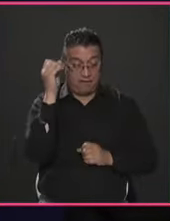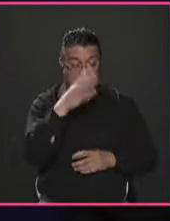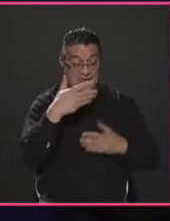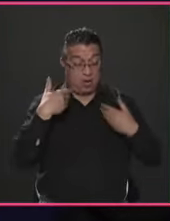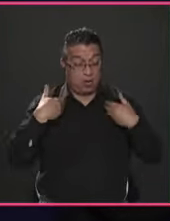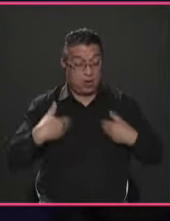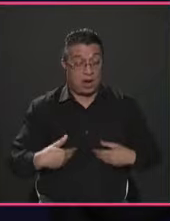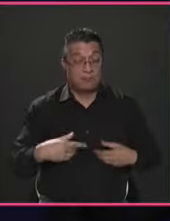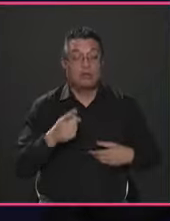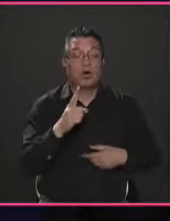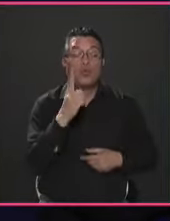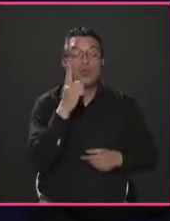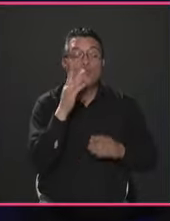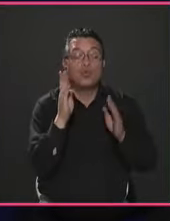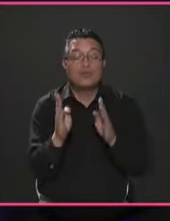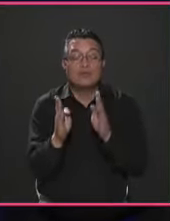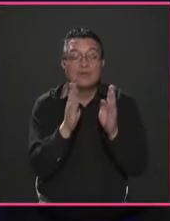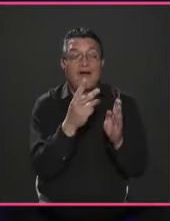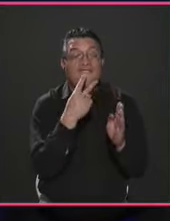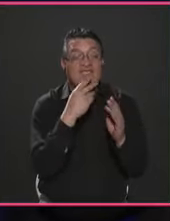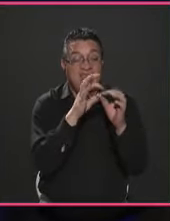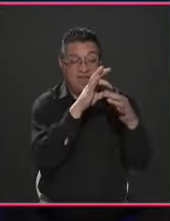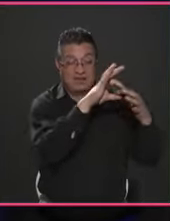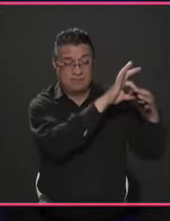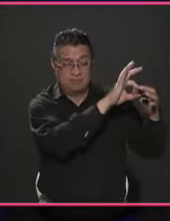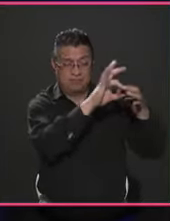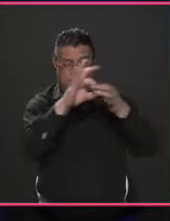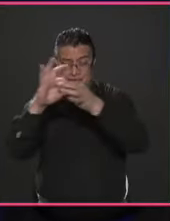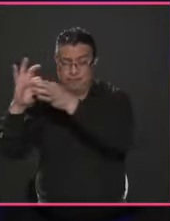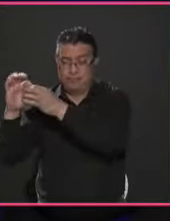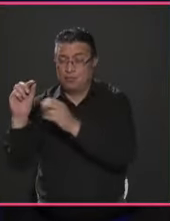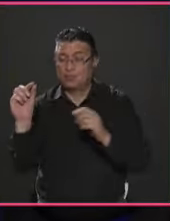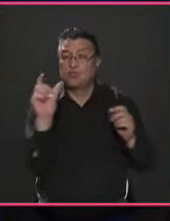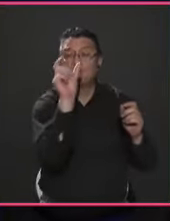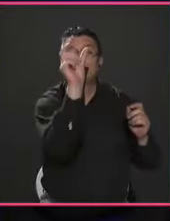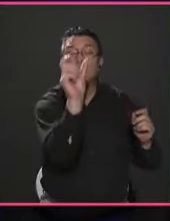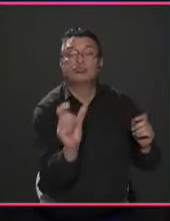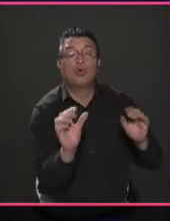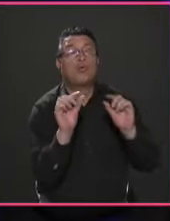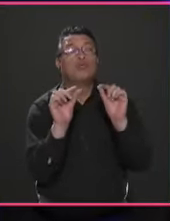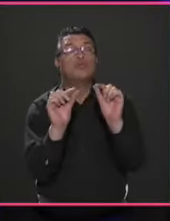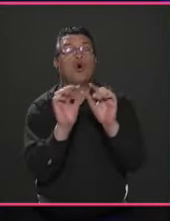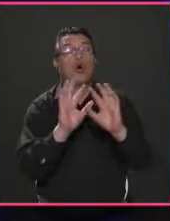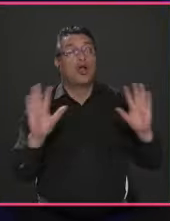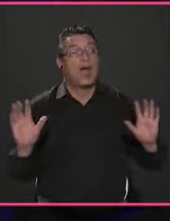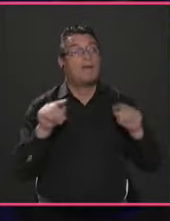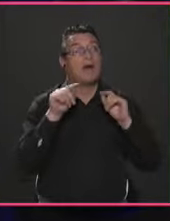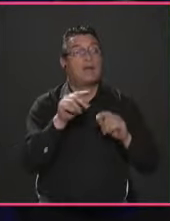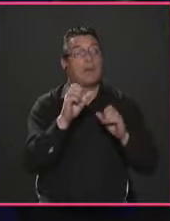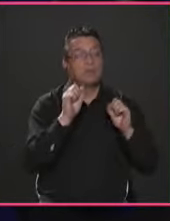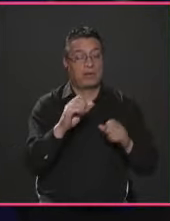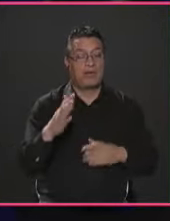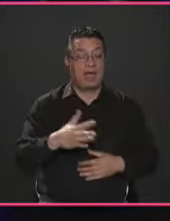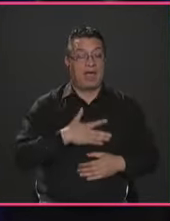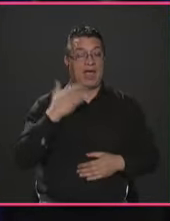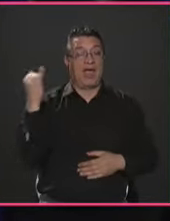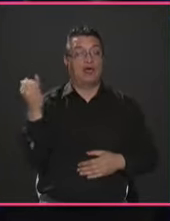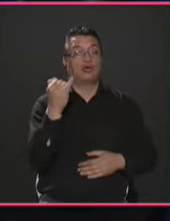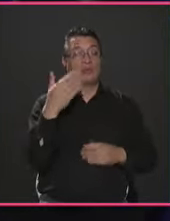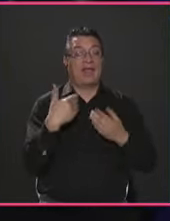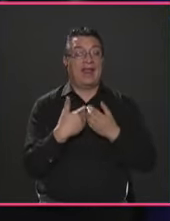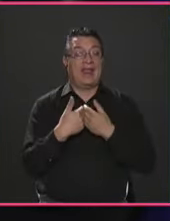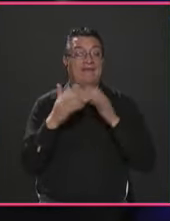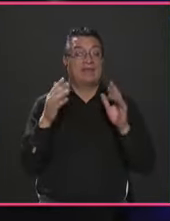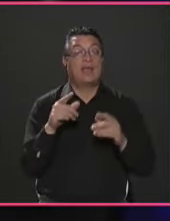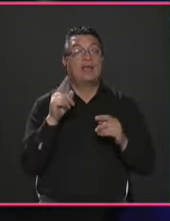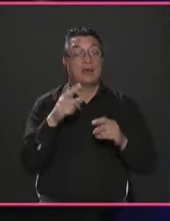es una parte pequeña de la vida de un individuo humano en donde somos capaces de ejercer nuestra autonomía y libertad y